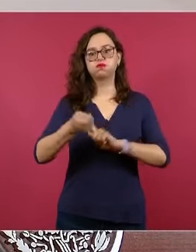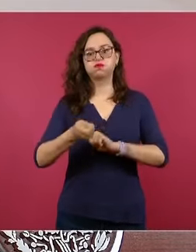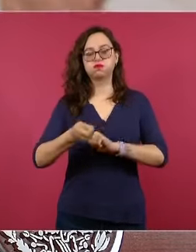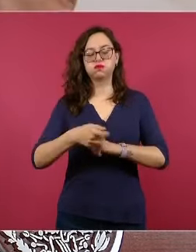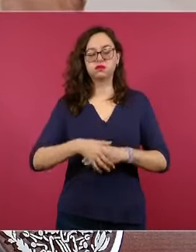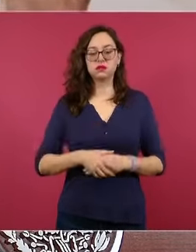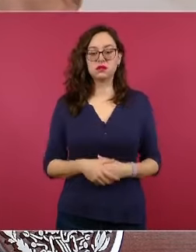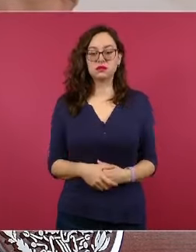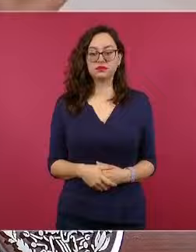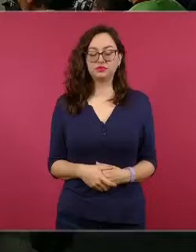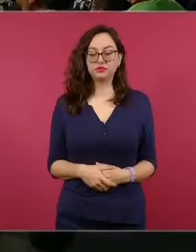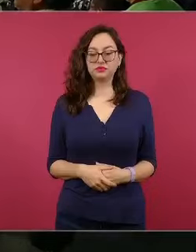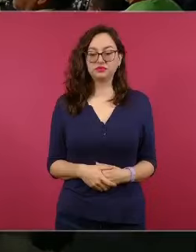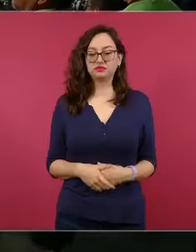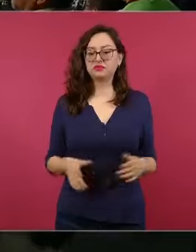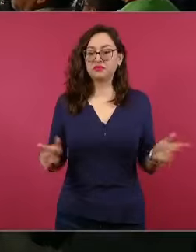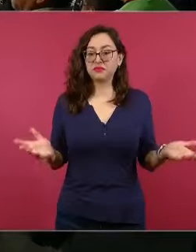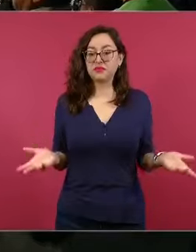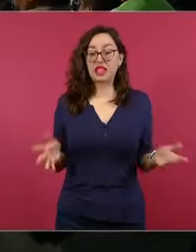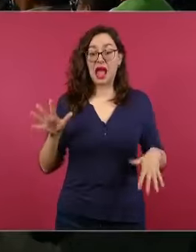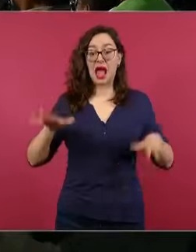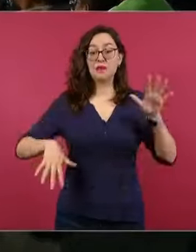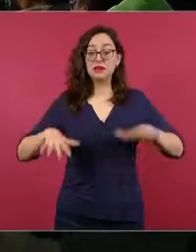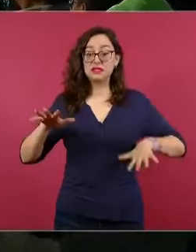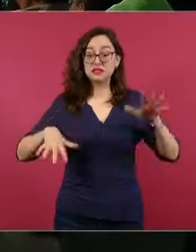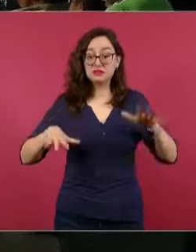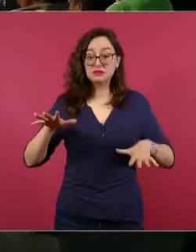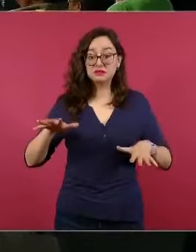mentalidad puede llevar siglos